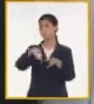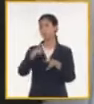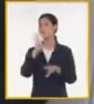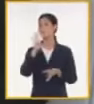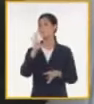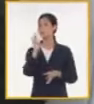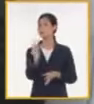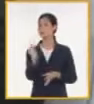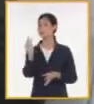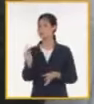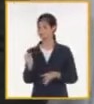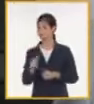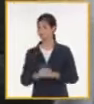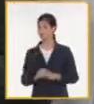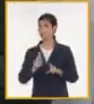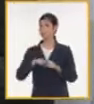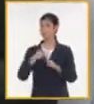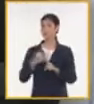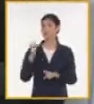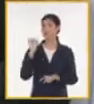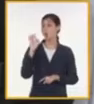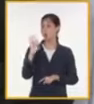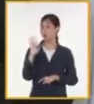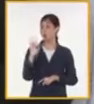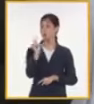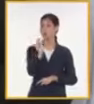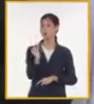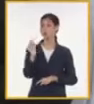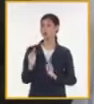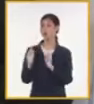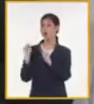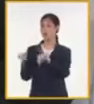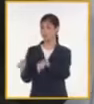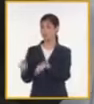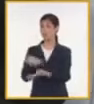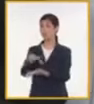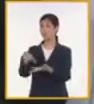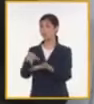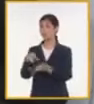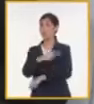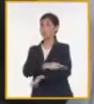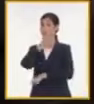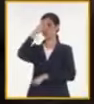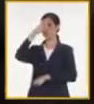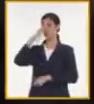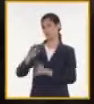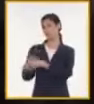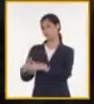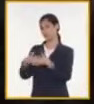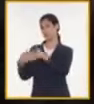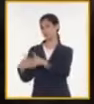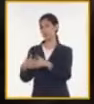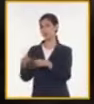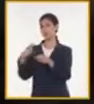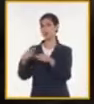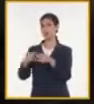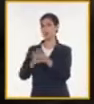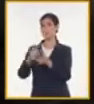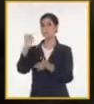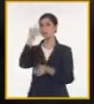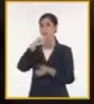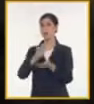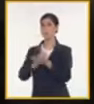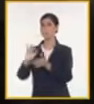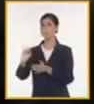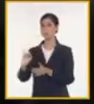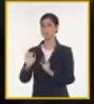las ocho personas involucradas en Miami hoy todavía no sabemos el resultado estamos hablando 15 años después de los actos